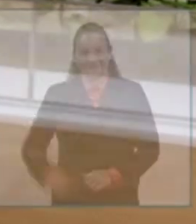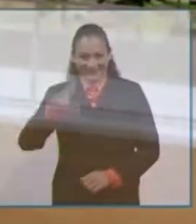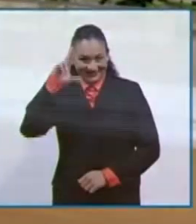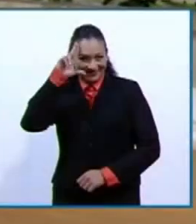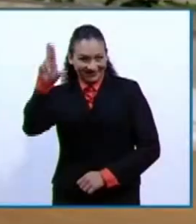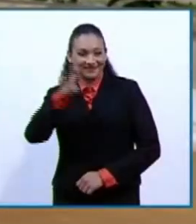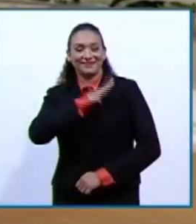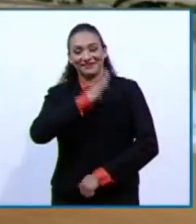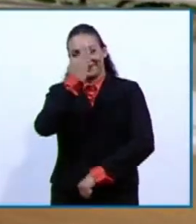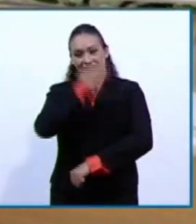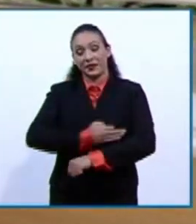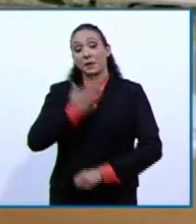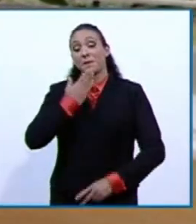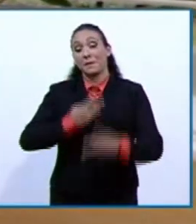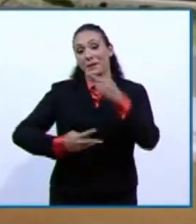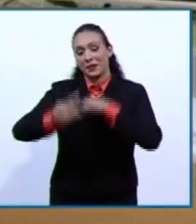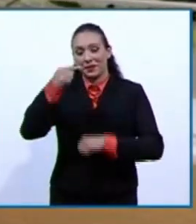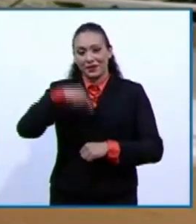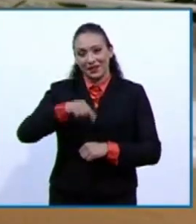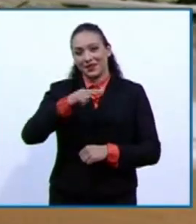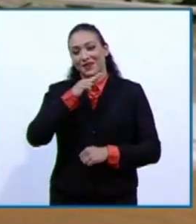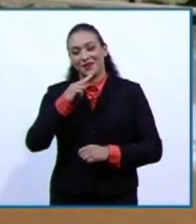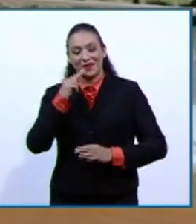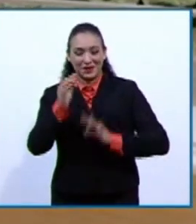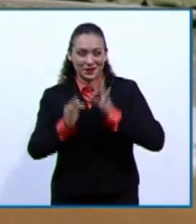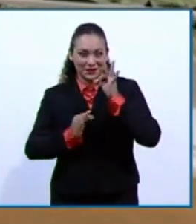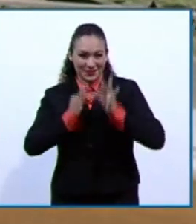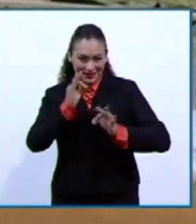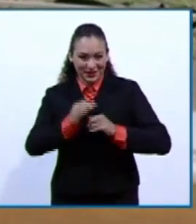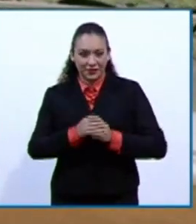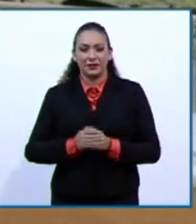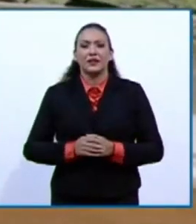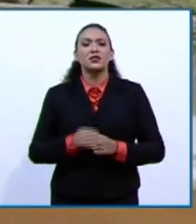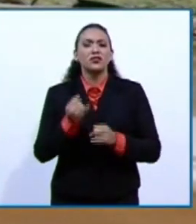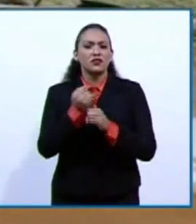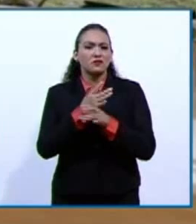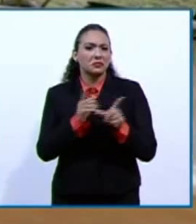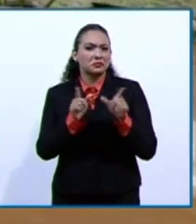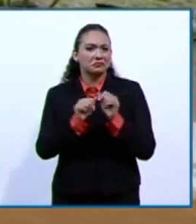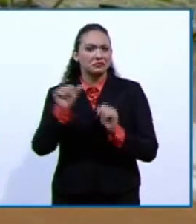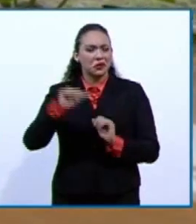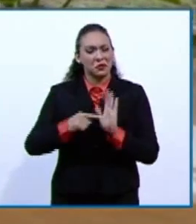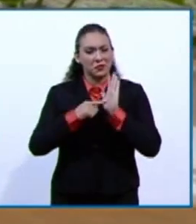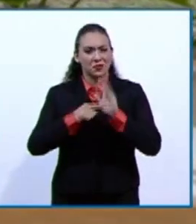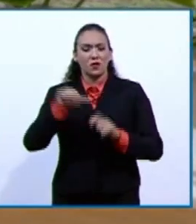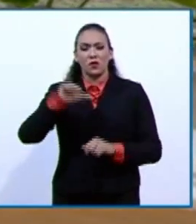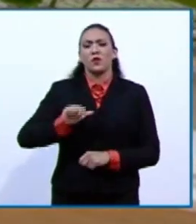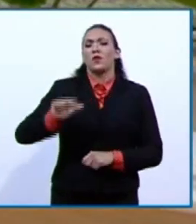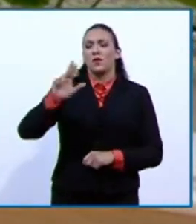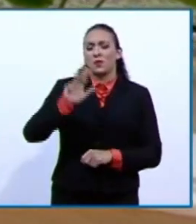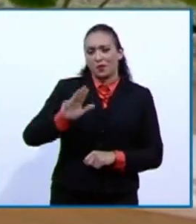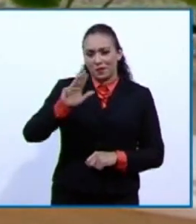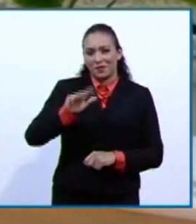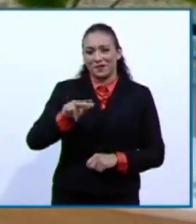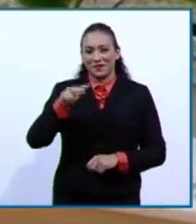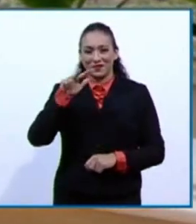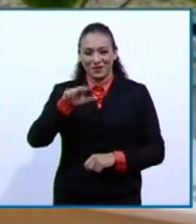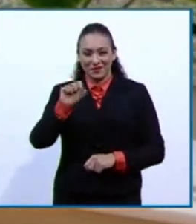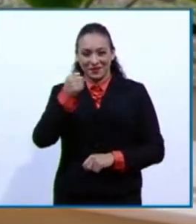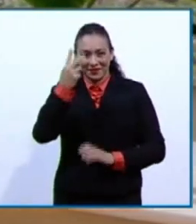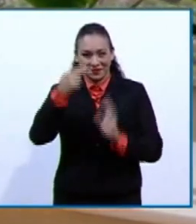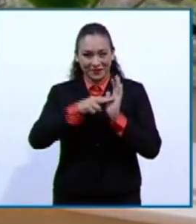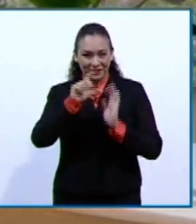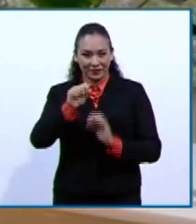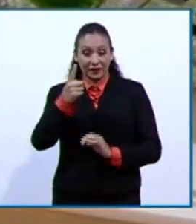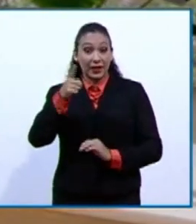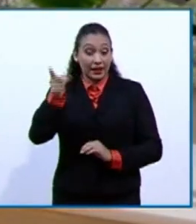Hola, ¿qué tal? Muy buenas tardes. Les damos la más cordial bienvenida a este espacio de noticias corto e informativo, hoy que es miércoles 18 de septiembre de 2024.